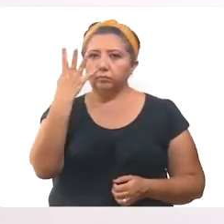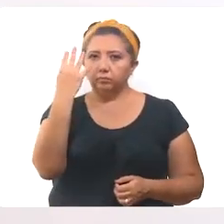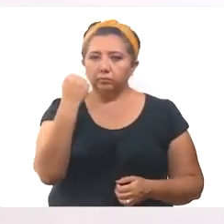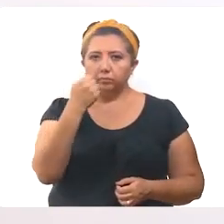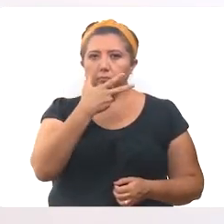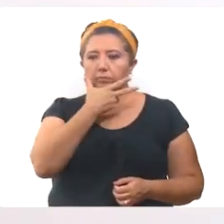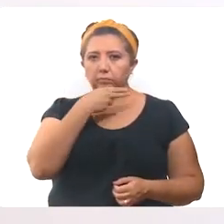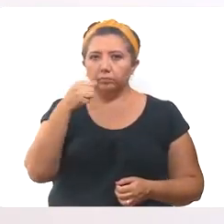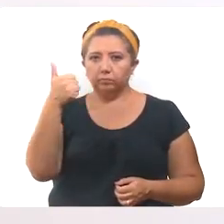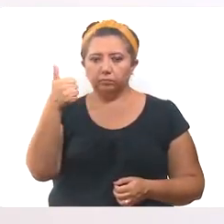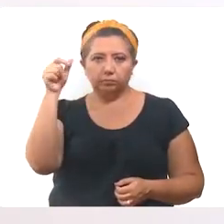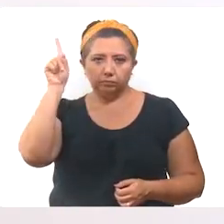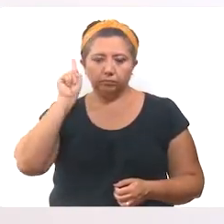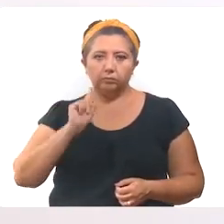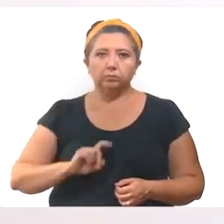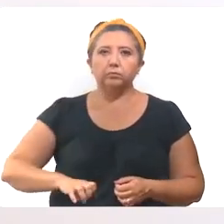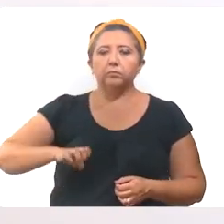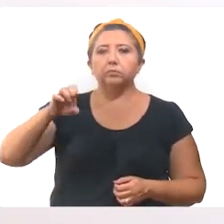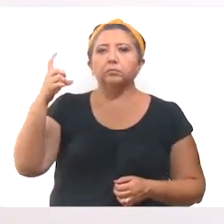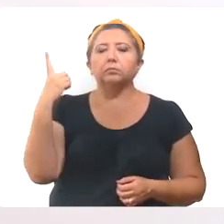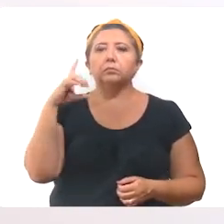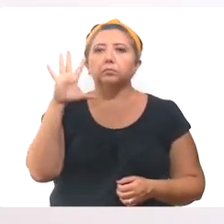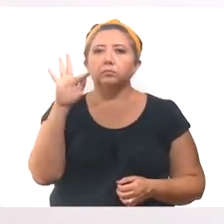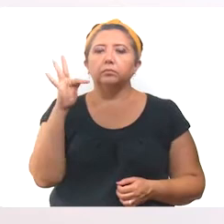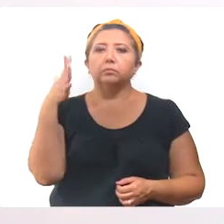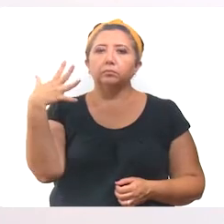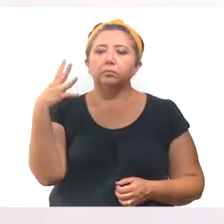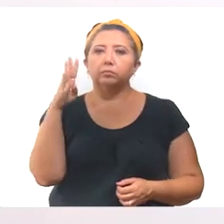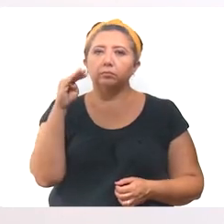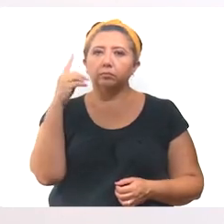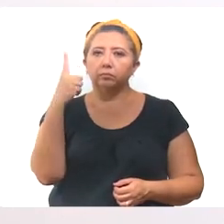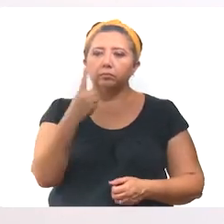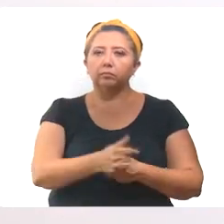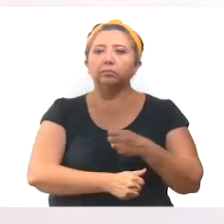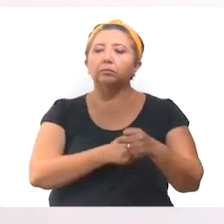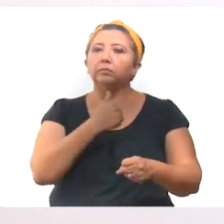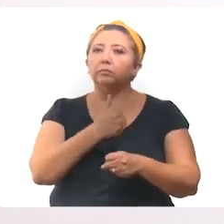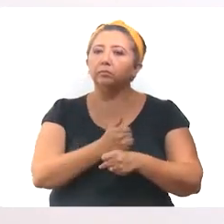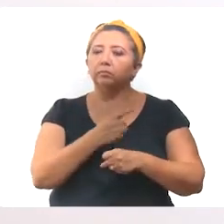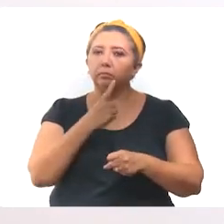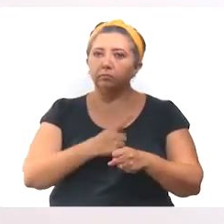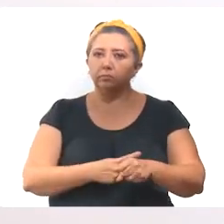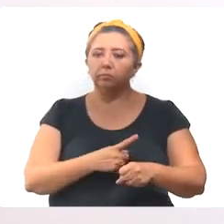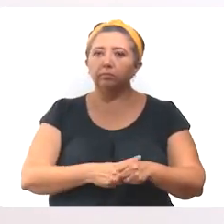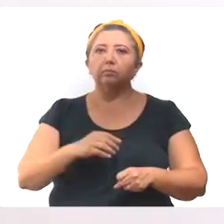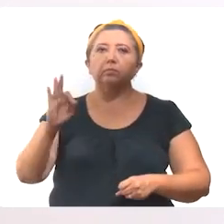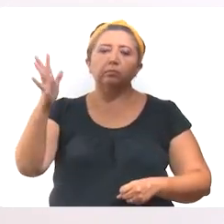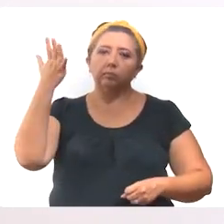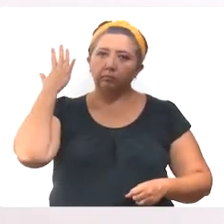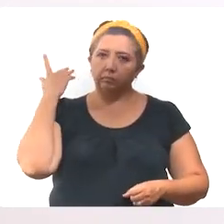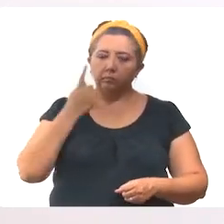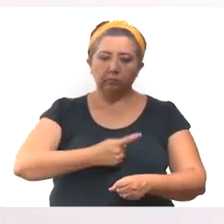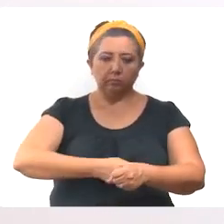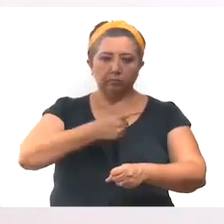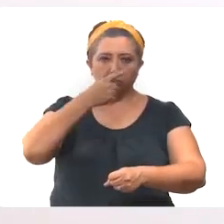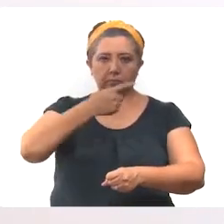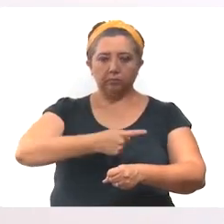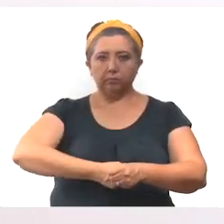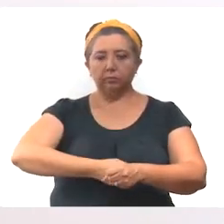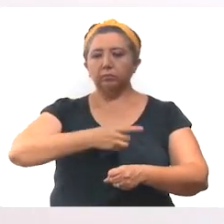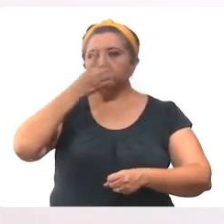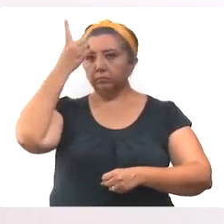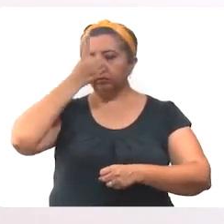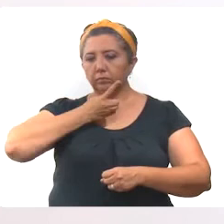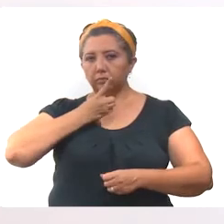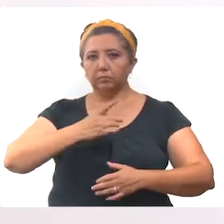9 hombres y 6 mujeres, de un rango de edad de 45 a 91 años. Sus principales enfermedades fueron hipertensión